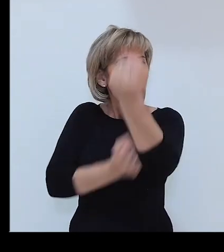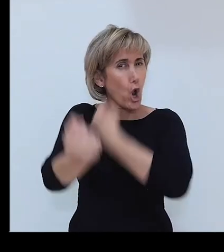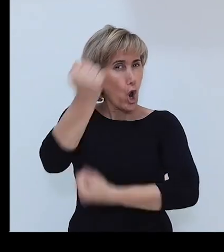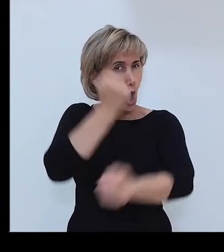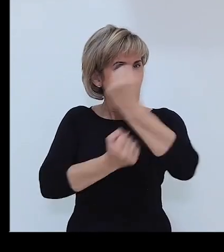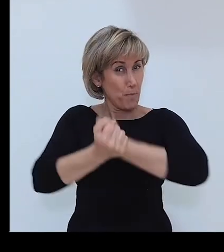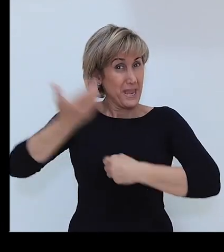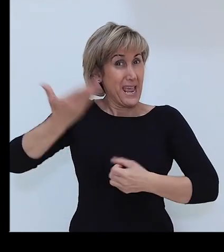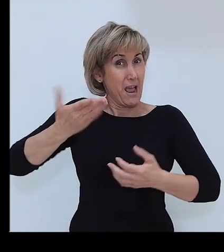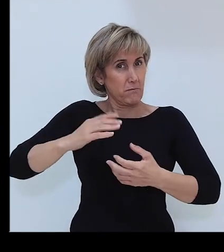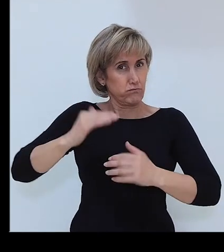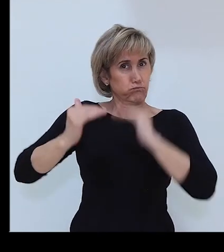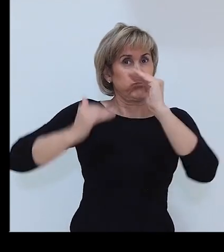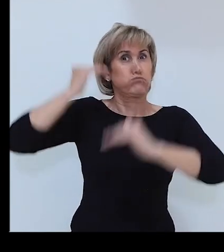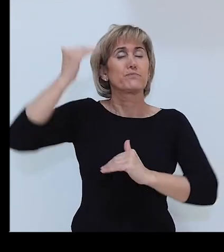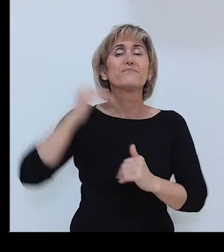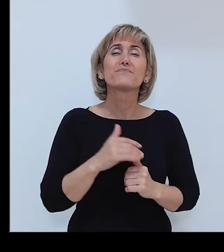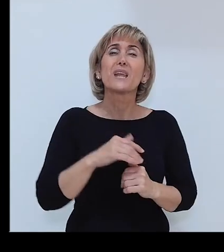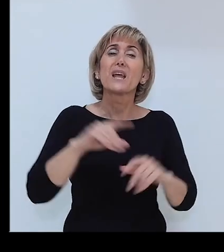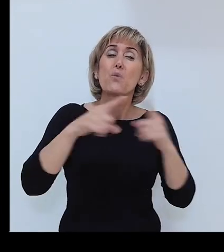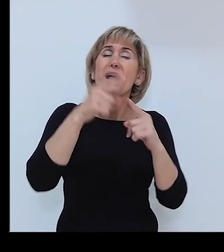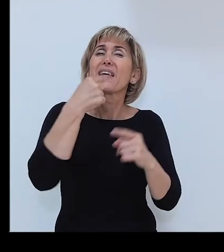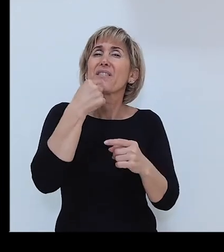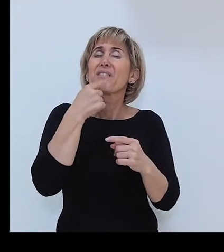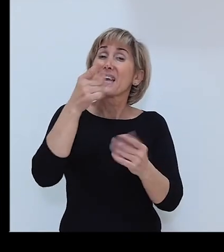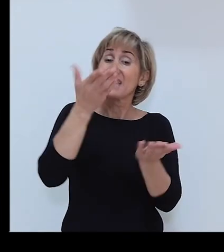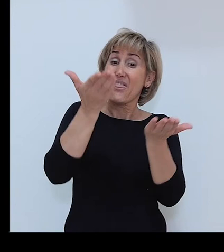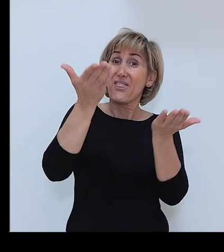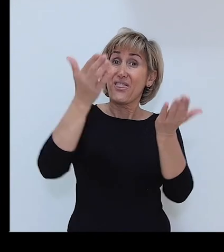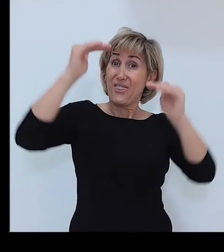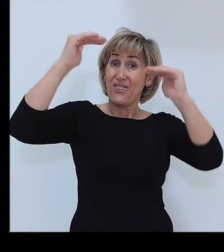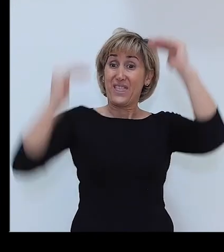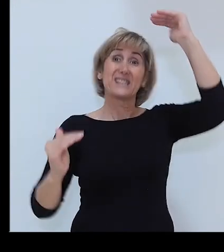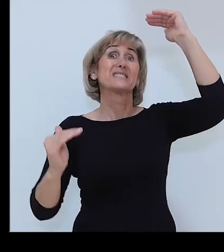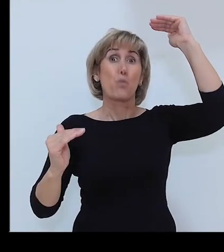sociedad, como que siempre ha habido esa, como decía Rousseau, esa